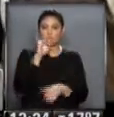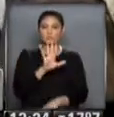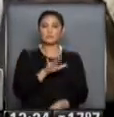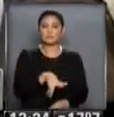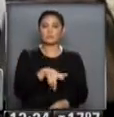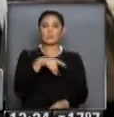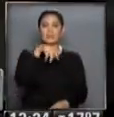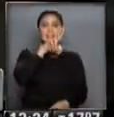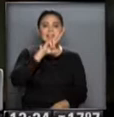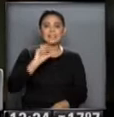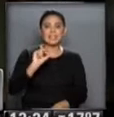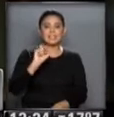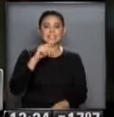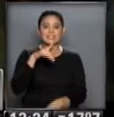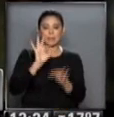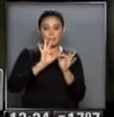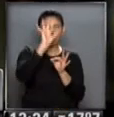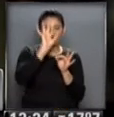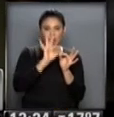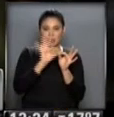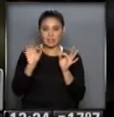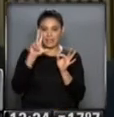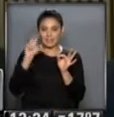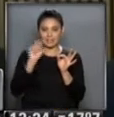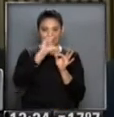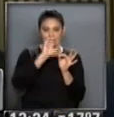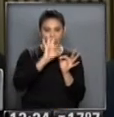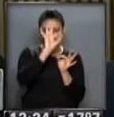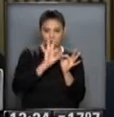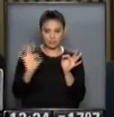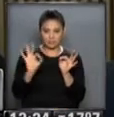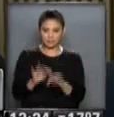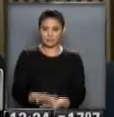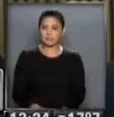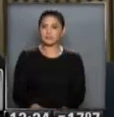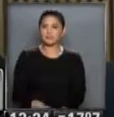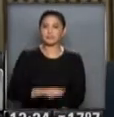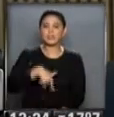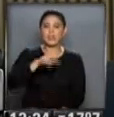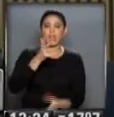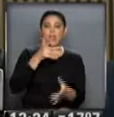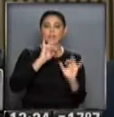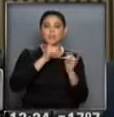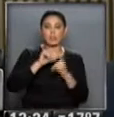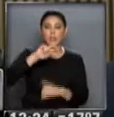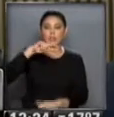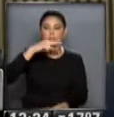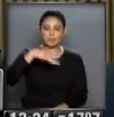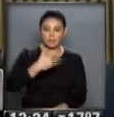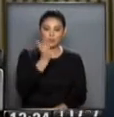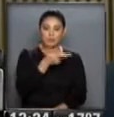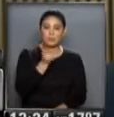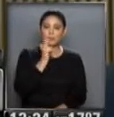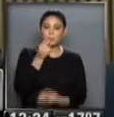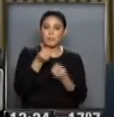exceder los 30 centímetros por 30. Quiero aquí mostrar una evidencia, que la tercera parte de los adolescentes que empiezan el